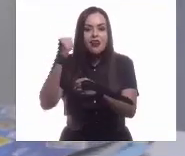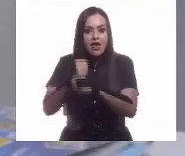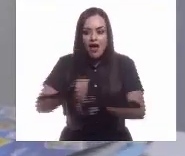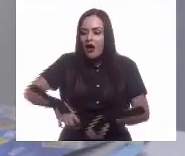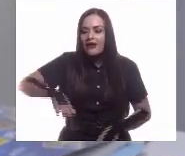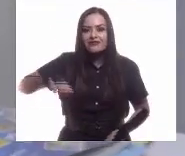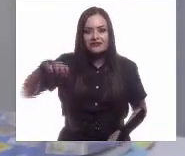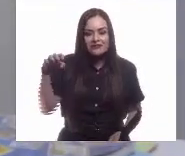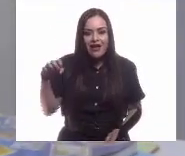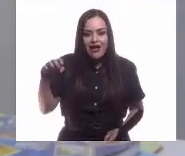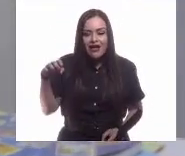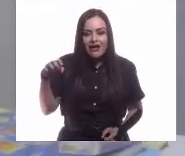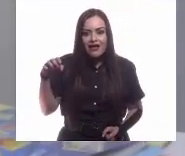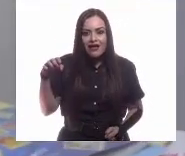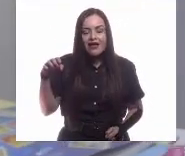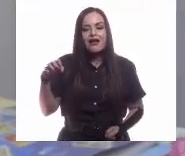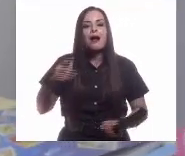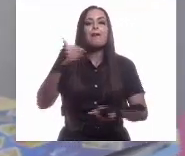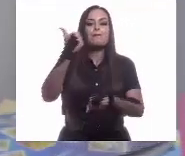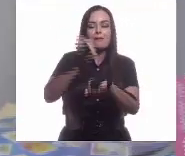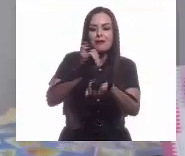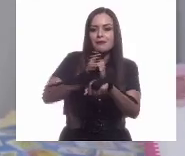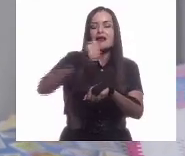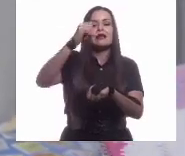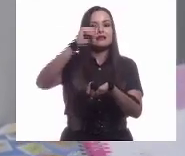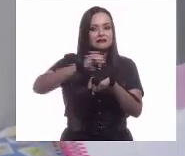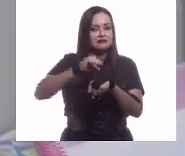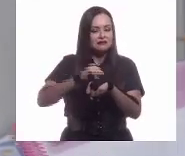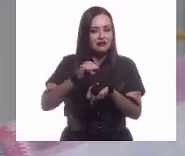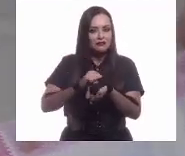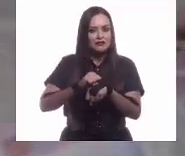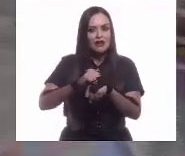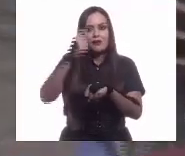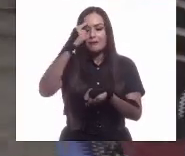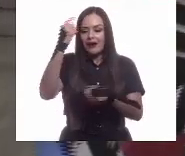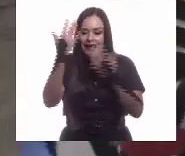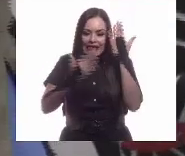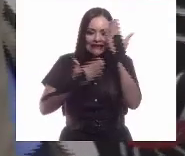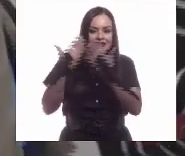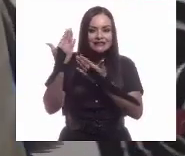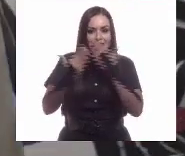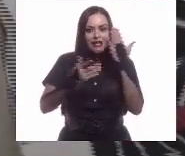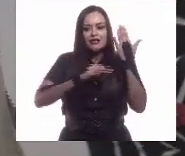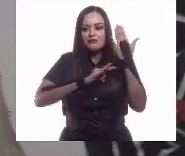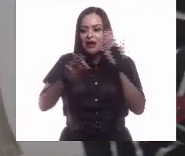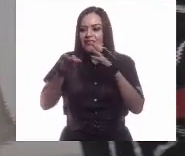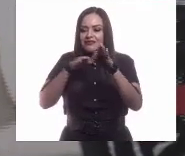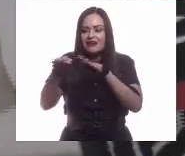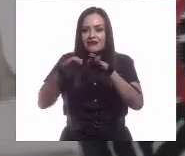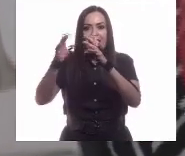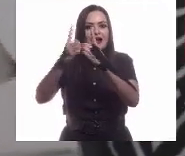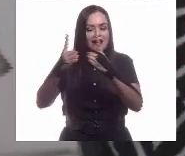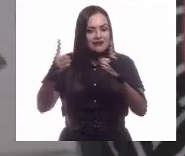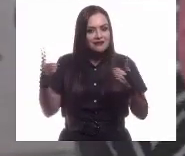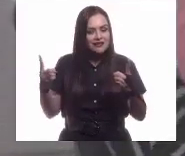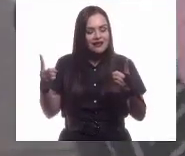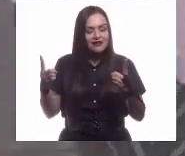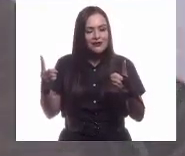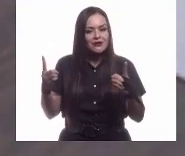edad en niveles de primaria y secundaria, mejorando sustancialmente sus posibilidades de desarrollo y su